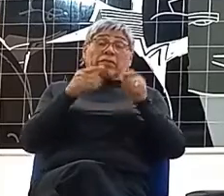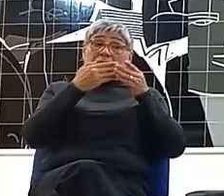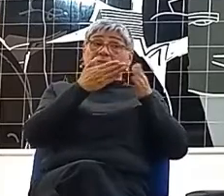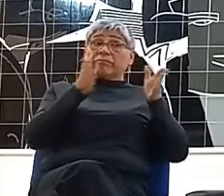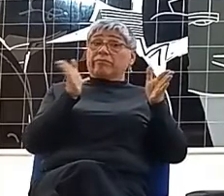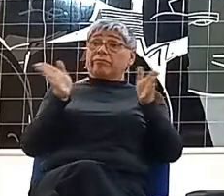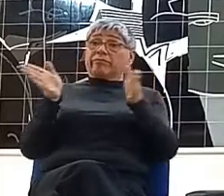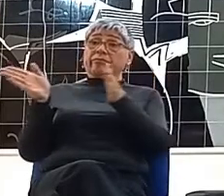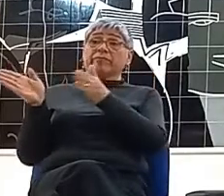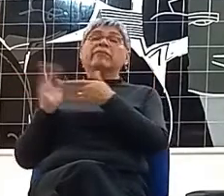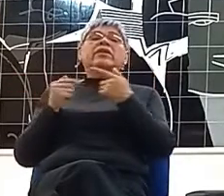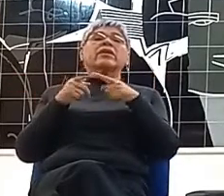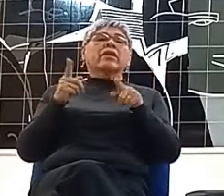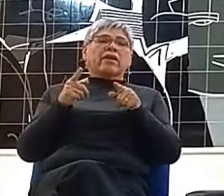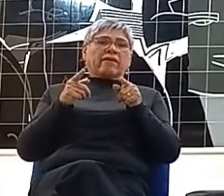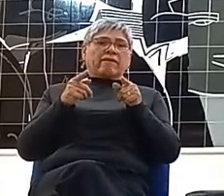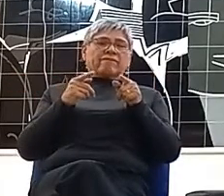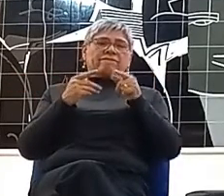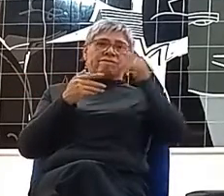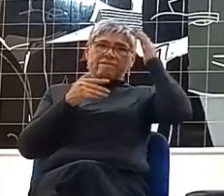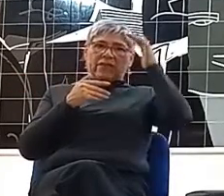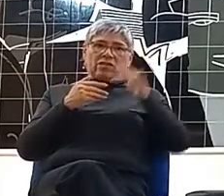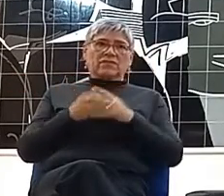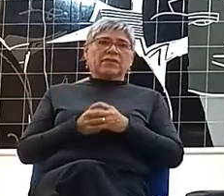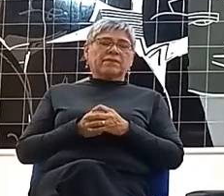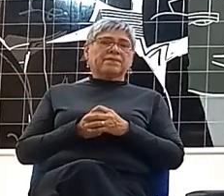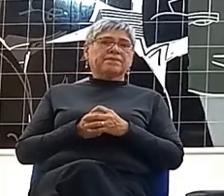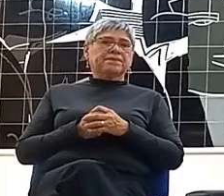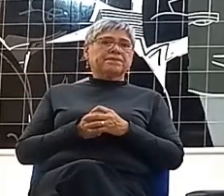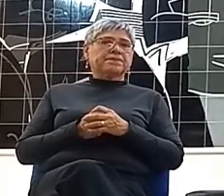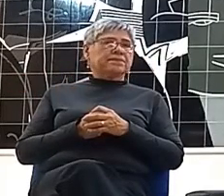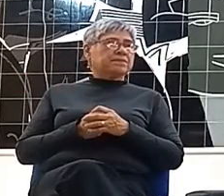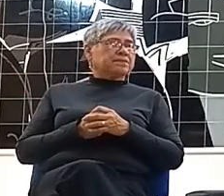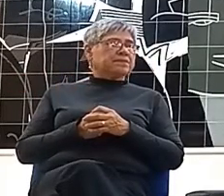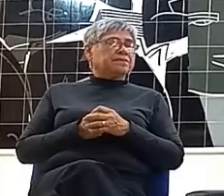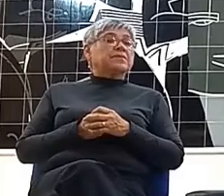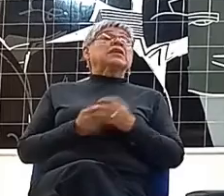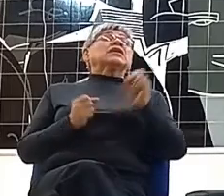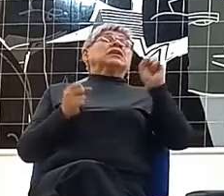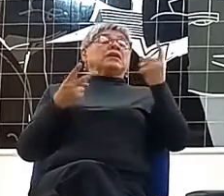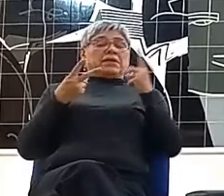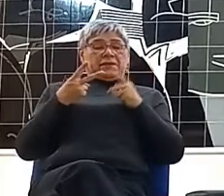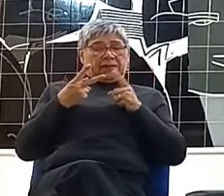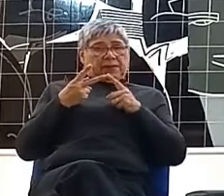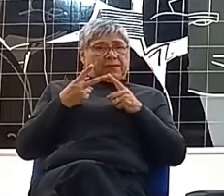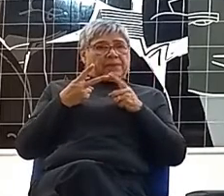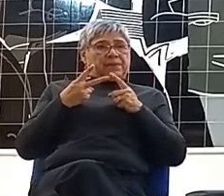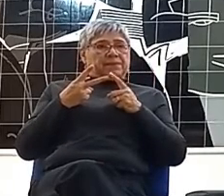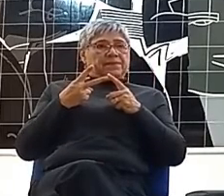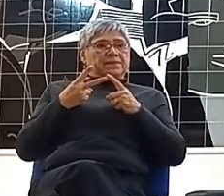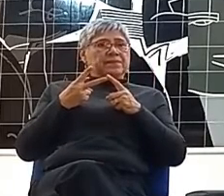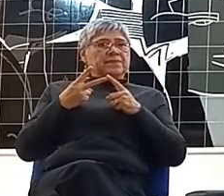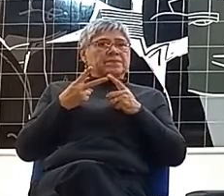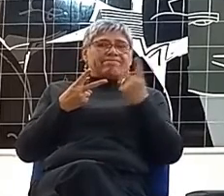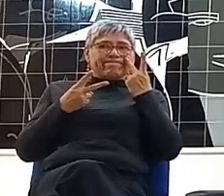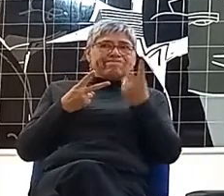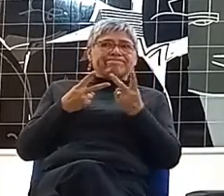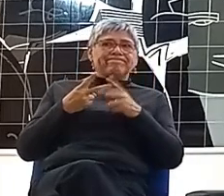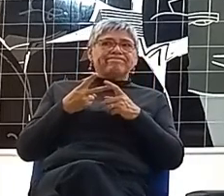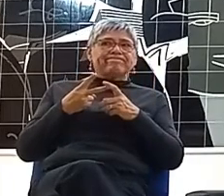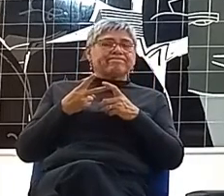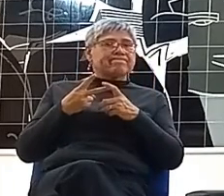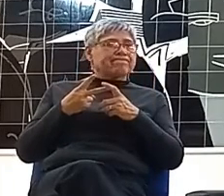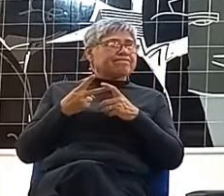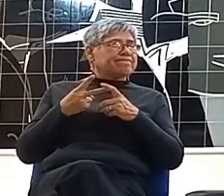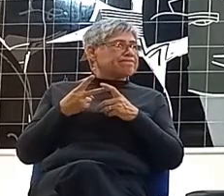la filosofía y al ensayo. Lo segundo que a mí me parece es cómo lograr